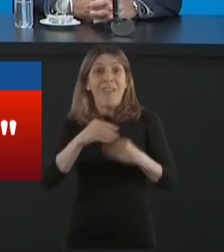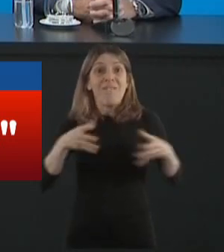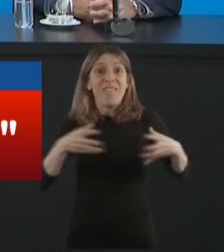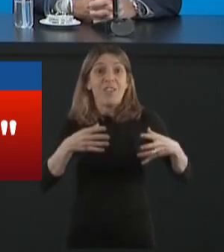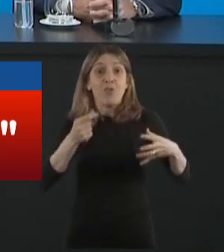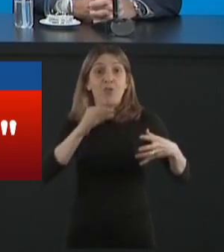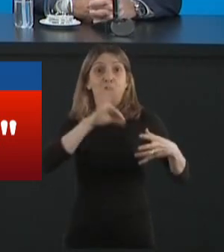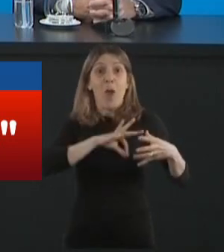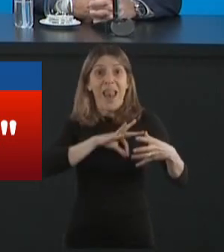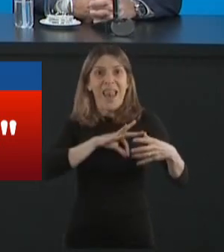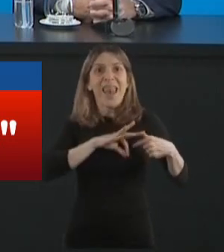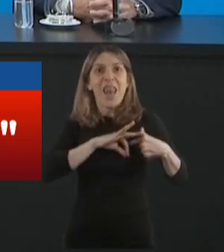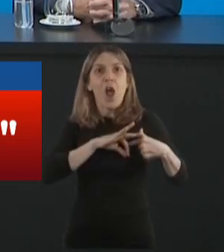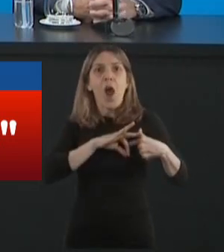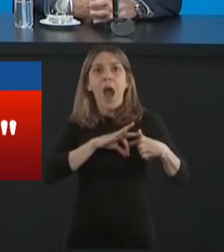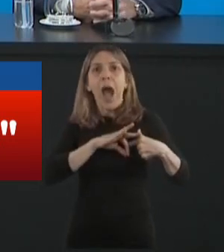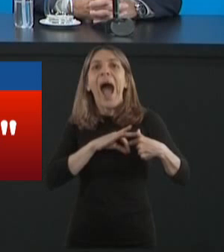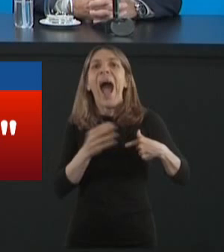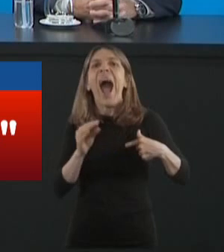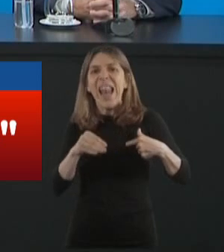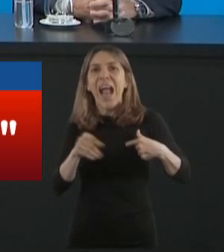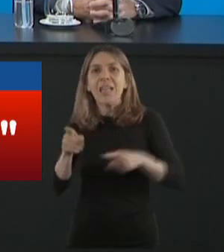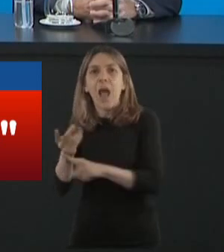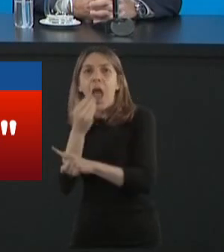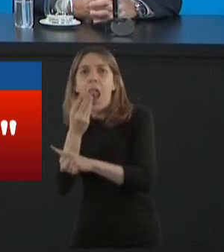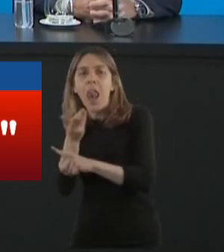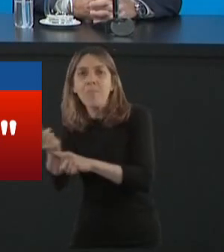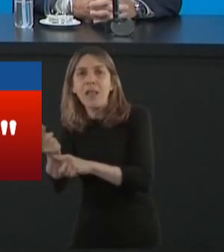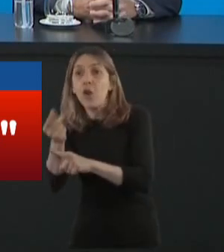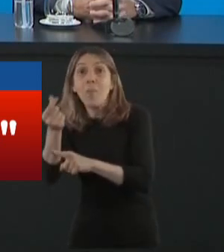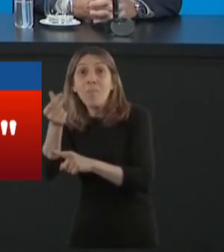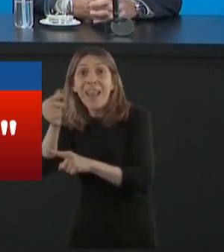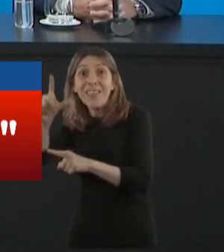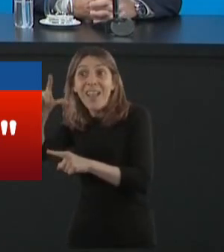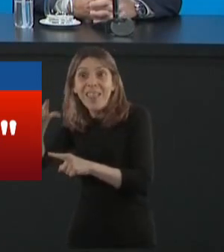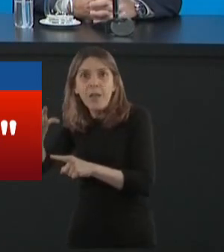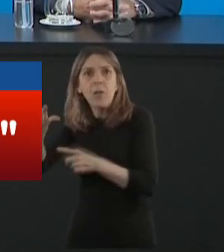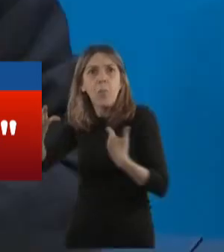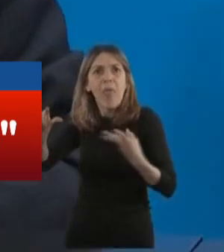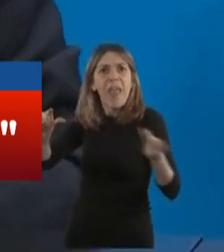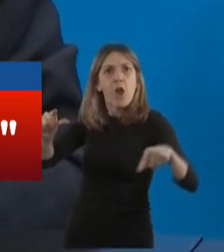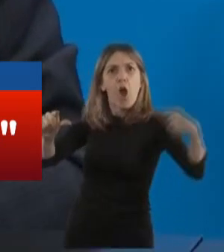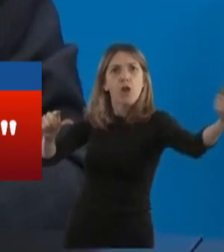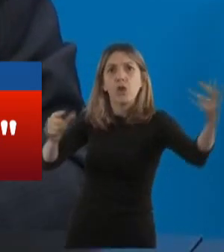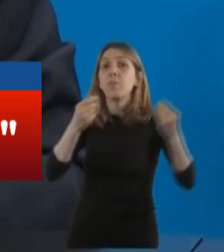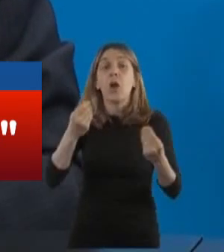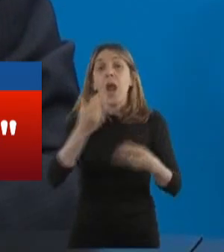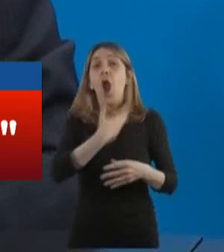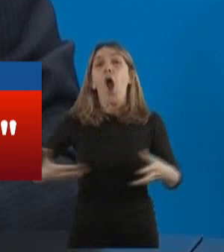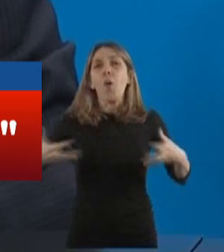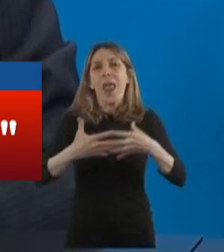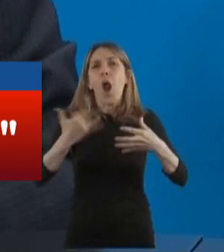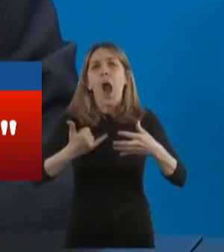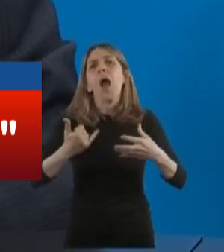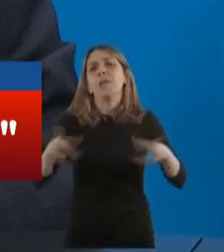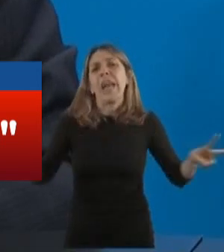esos consumos esenciales, bajar esa incidencia, porque si no hay política de ingresos. El gobierno ha tenido una política de ingresos